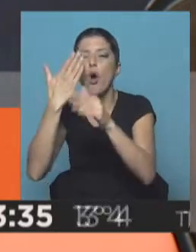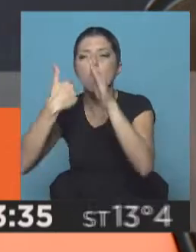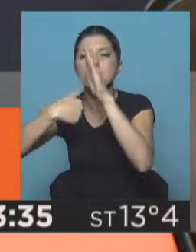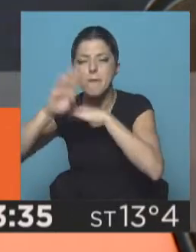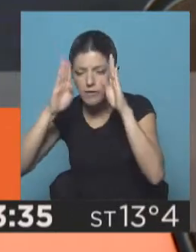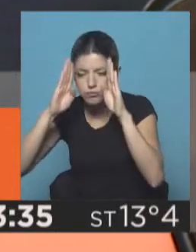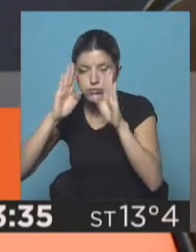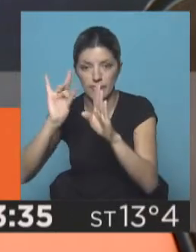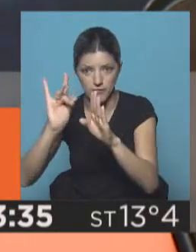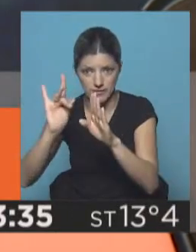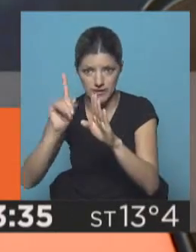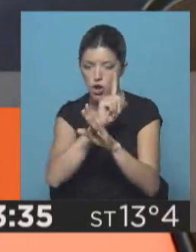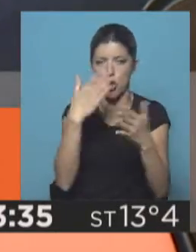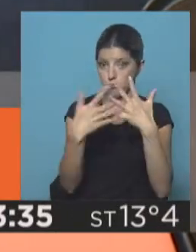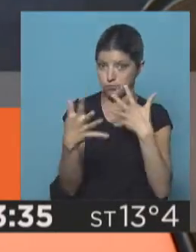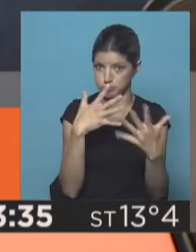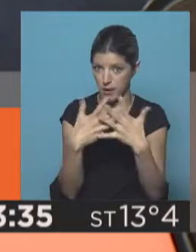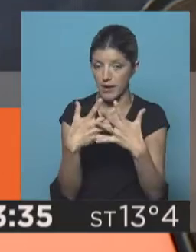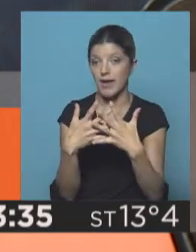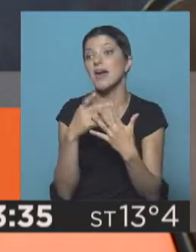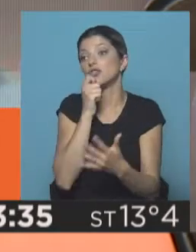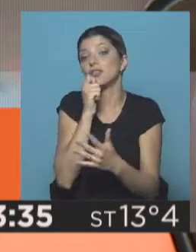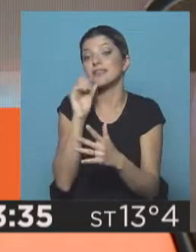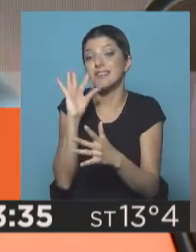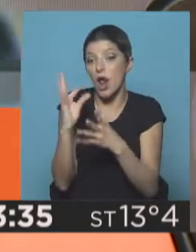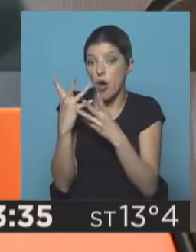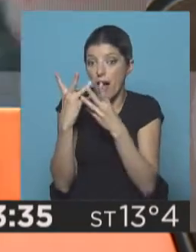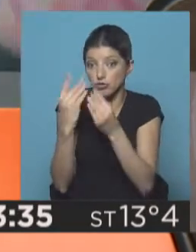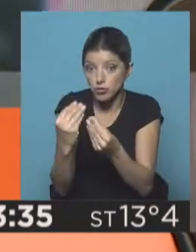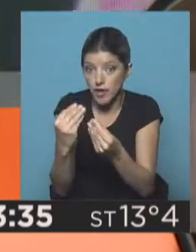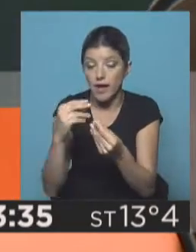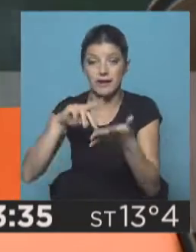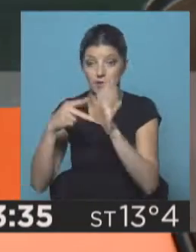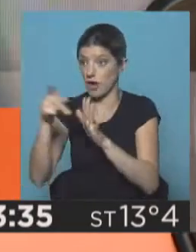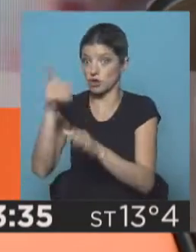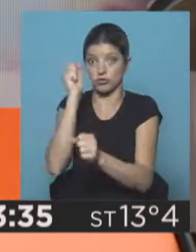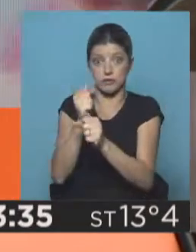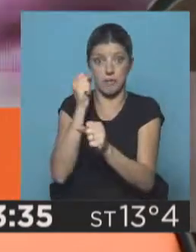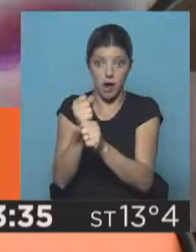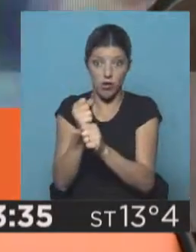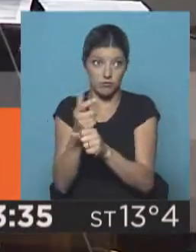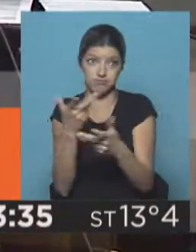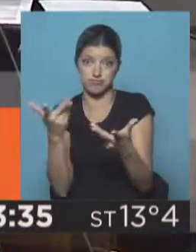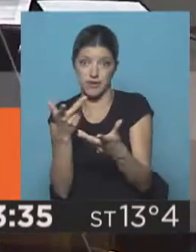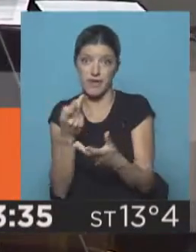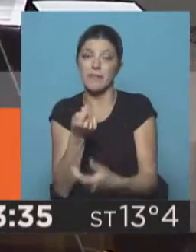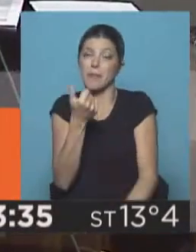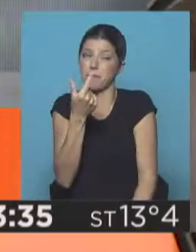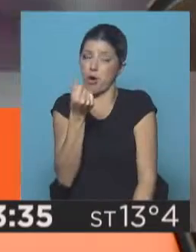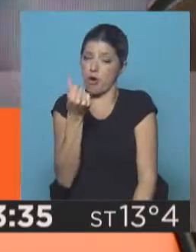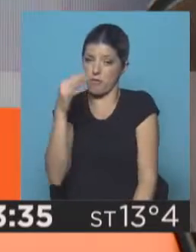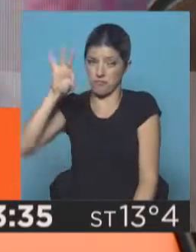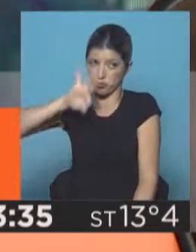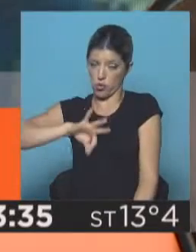manuales. Entonces, si aportan poco es porque en realidad están en trabajos, digamos, de baja calificación y pocos